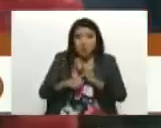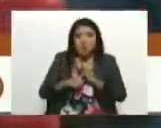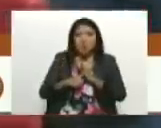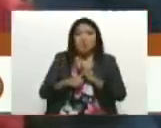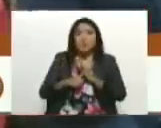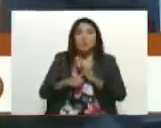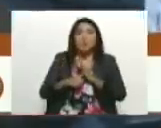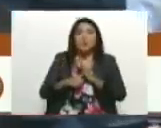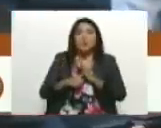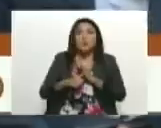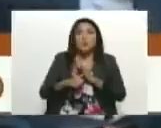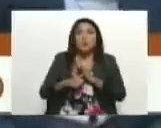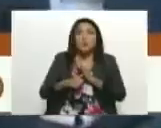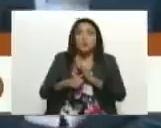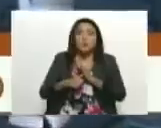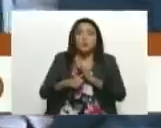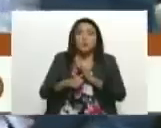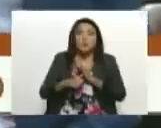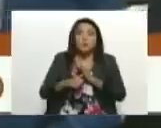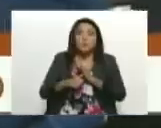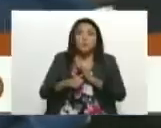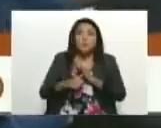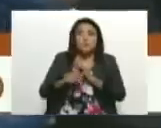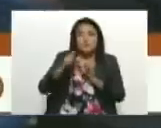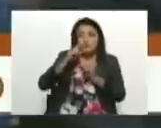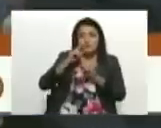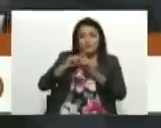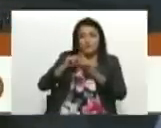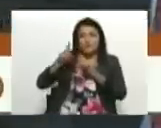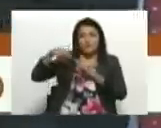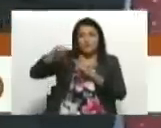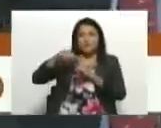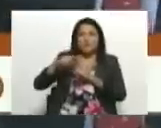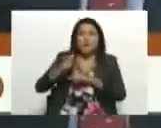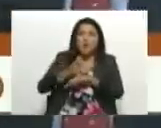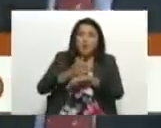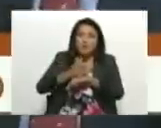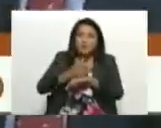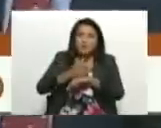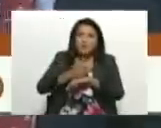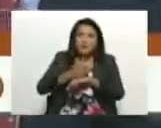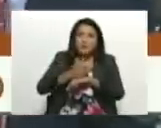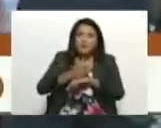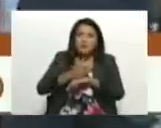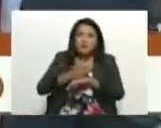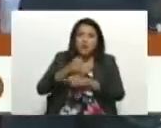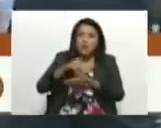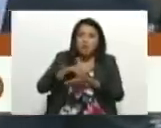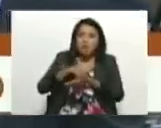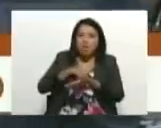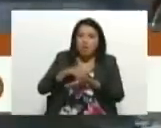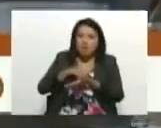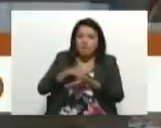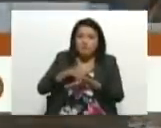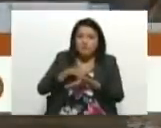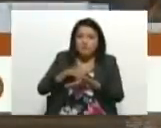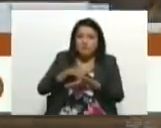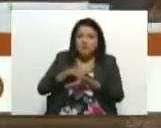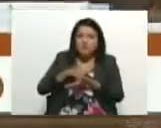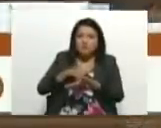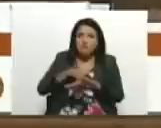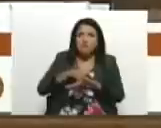corruptor o un aspirante a corruptor nota que el Estado está indefenso, que el Estado está